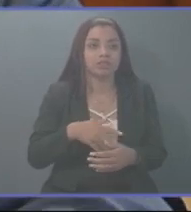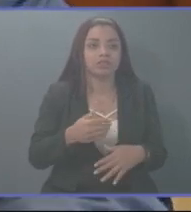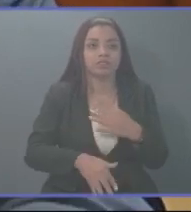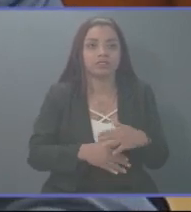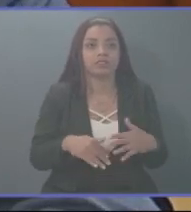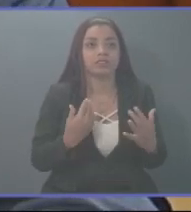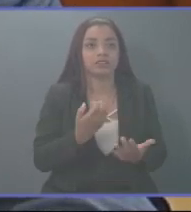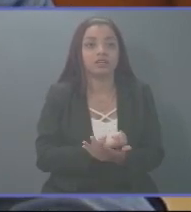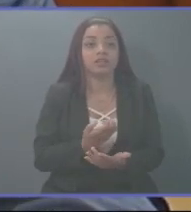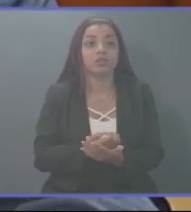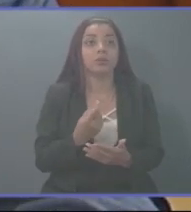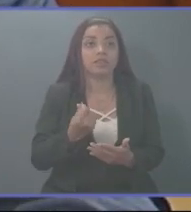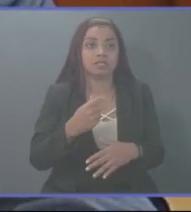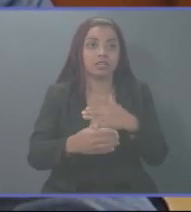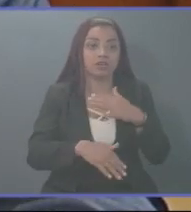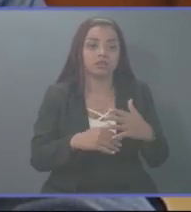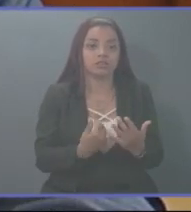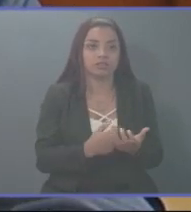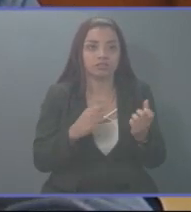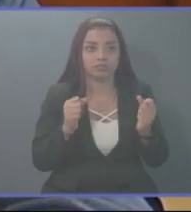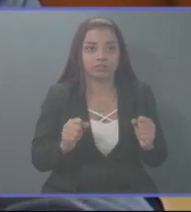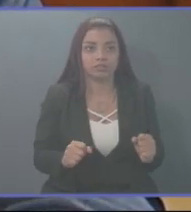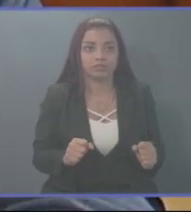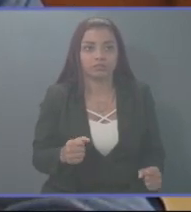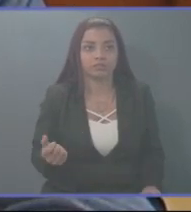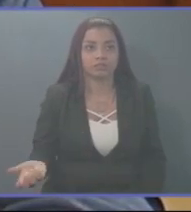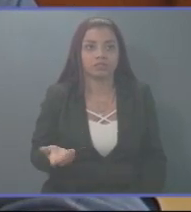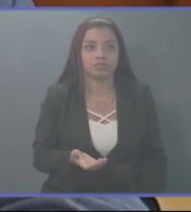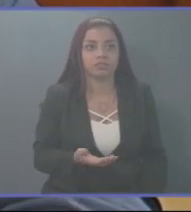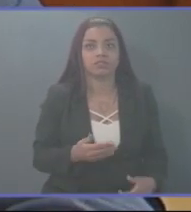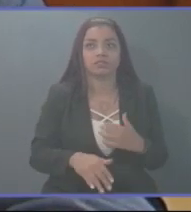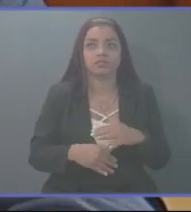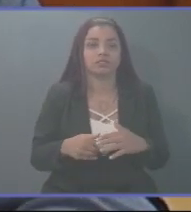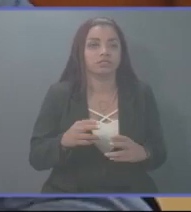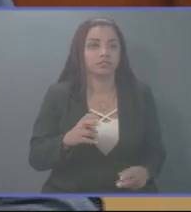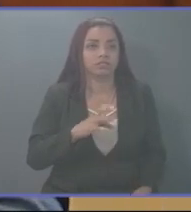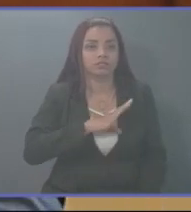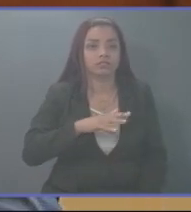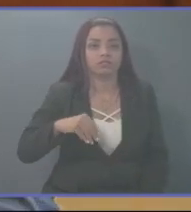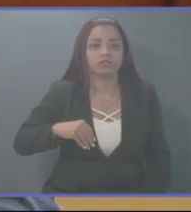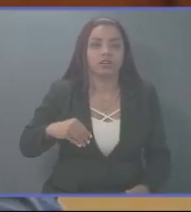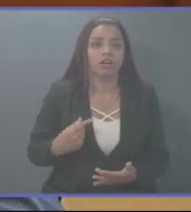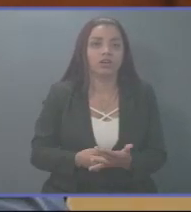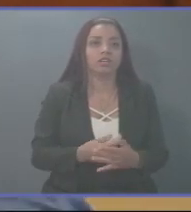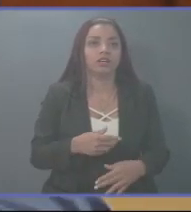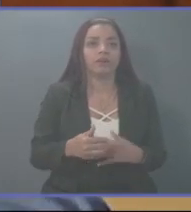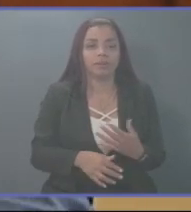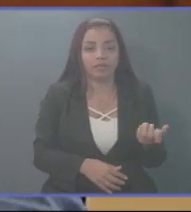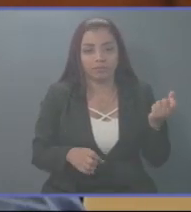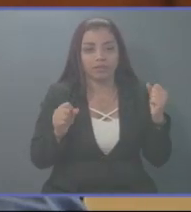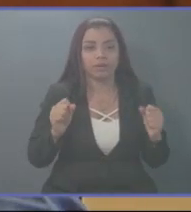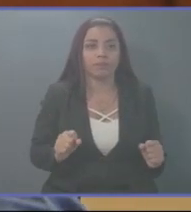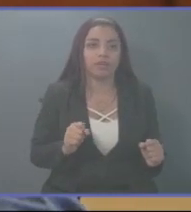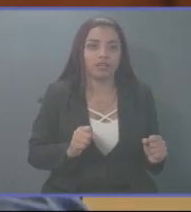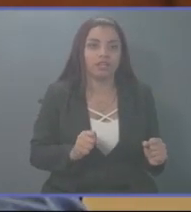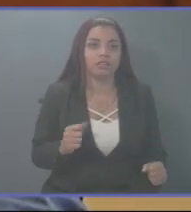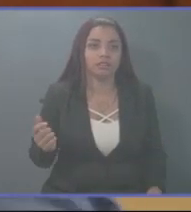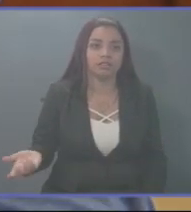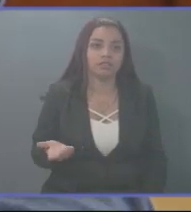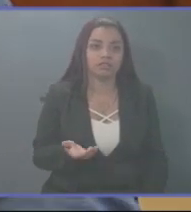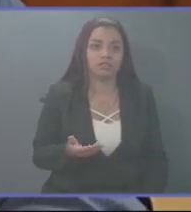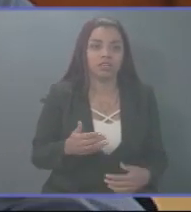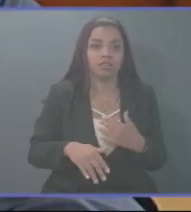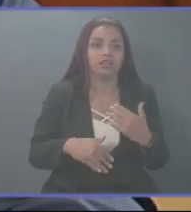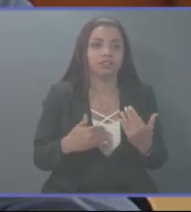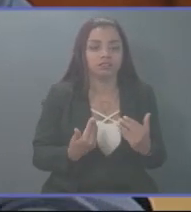socioeconómica. El fenómeno afecta en mayor proporción a familias con miembros en edad adolescente, de los 12 a